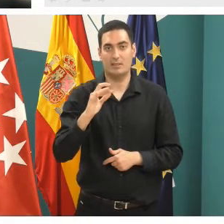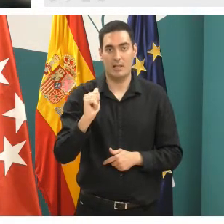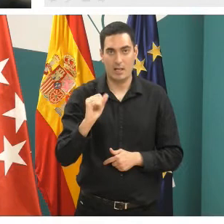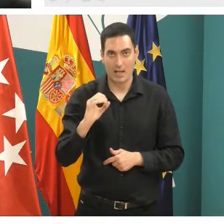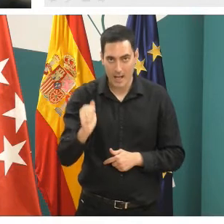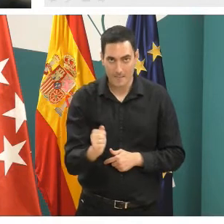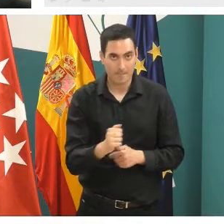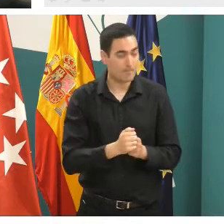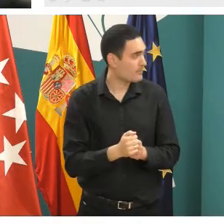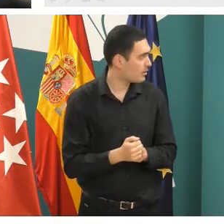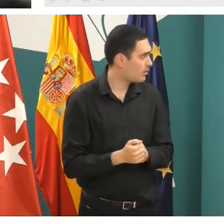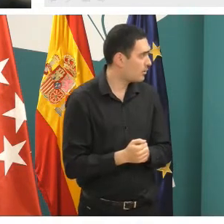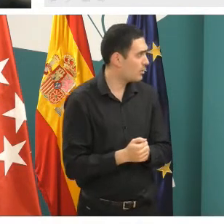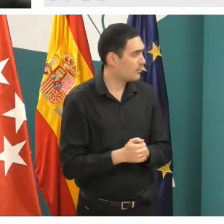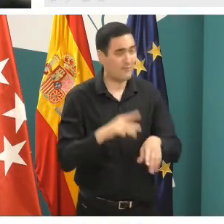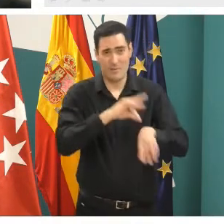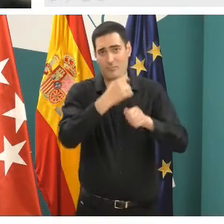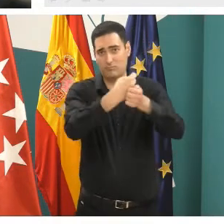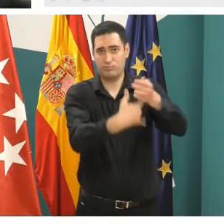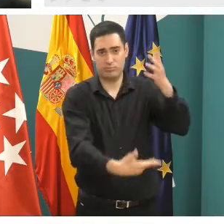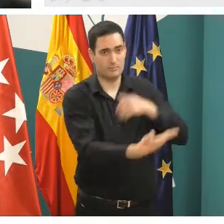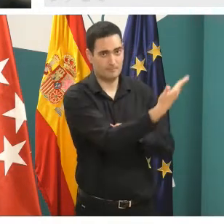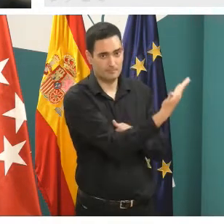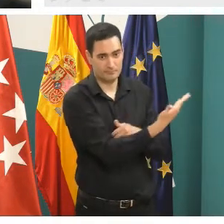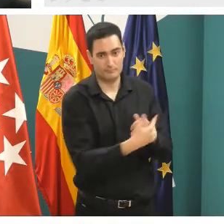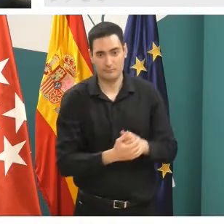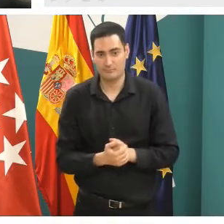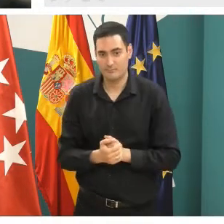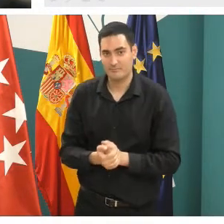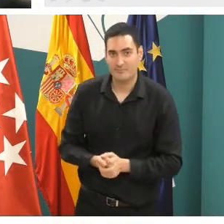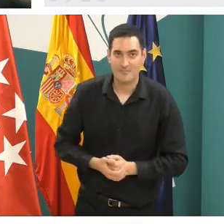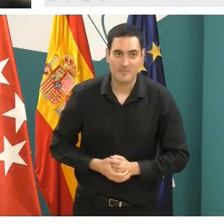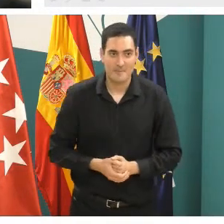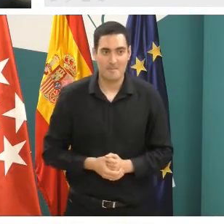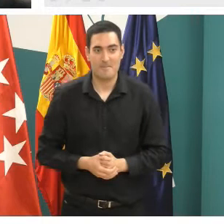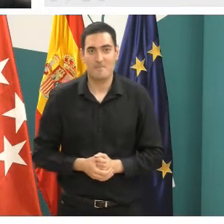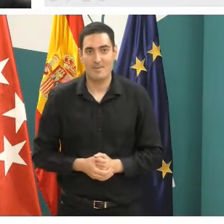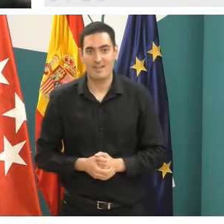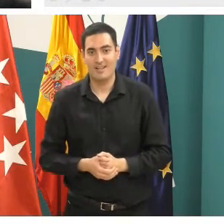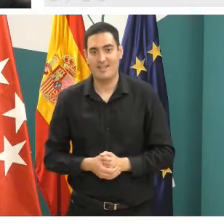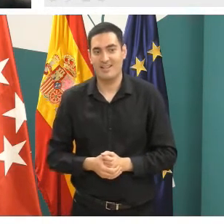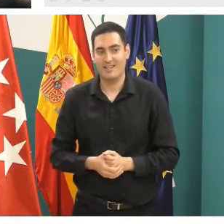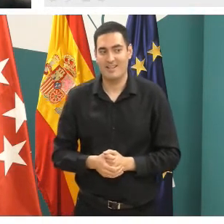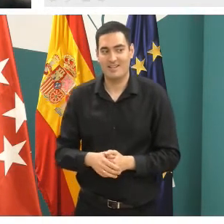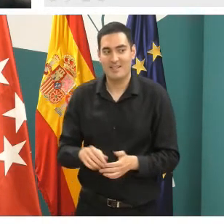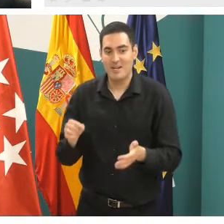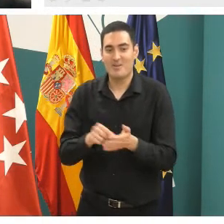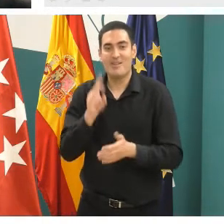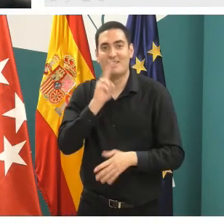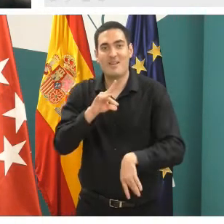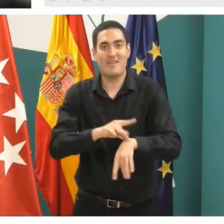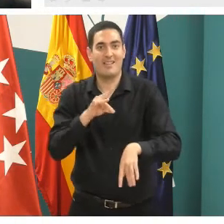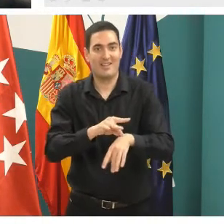la linfangioleumiomatosis, la sarcoidosis, la granulomatosis de Wegener. No vamos a detenernos desde un punto de vista